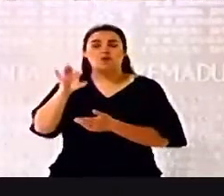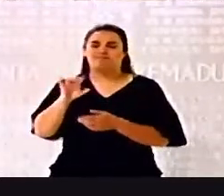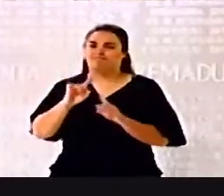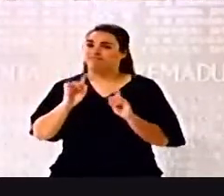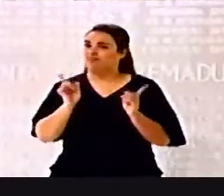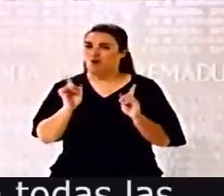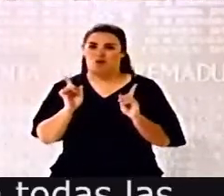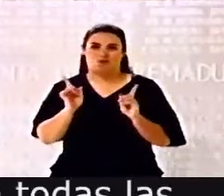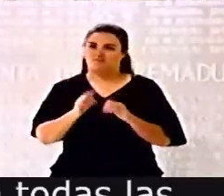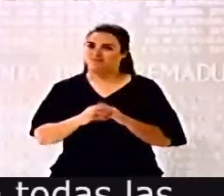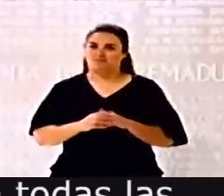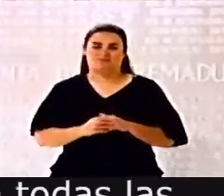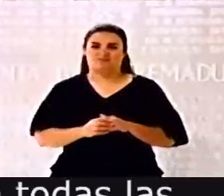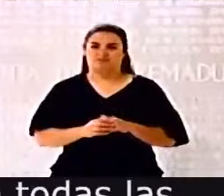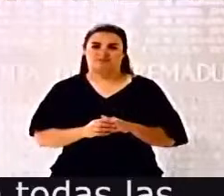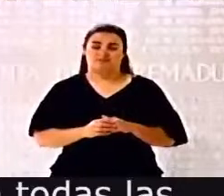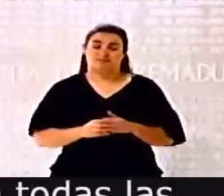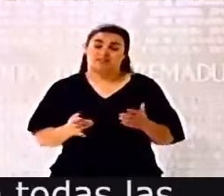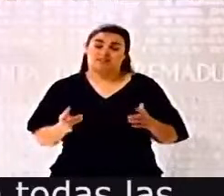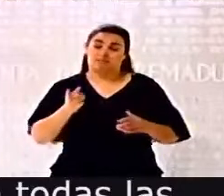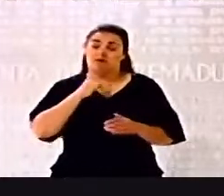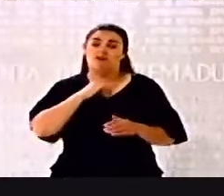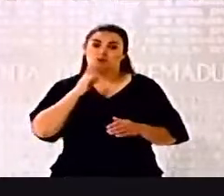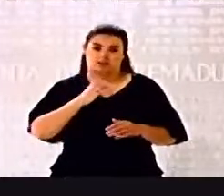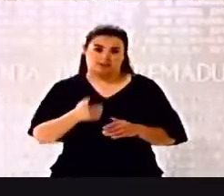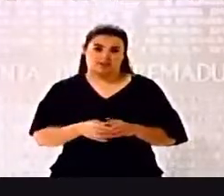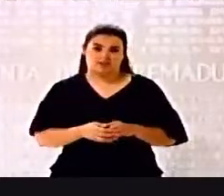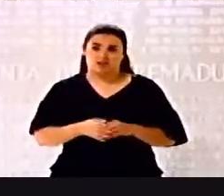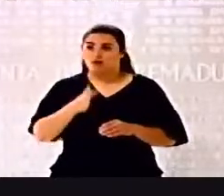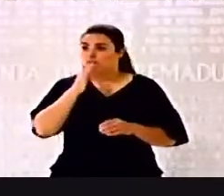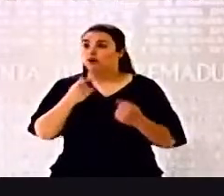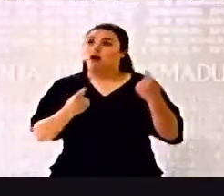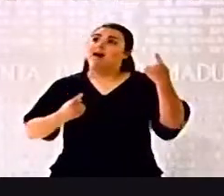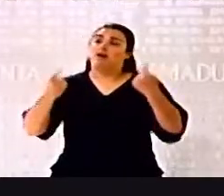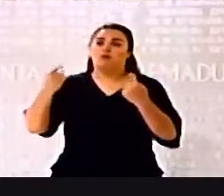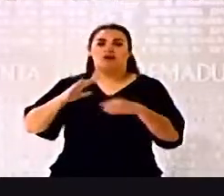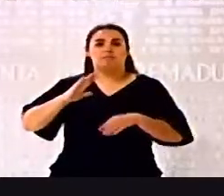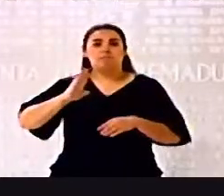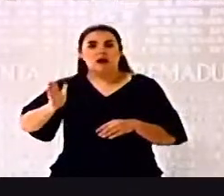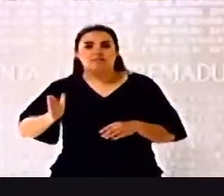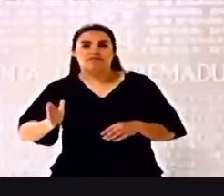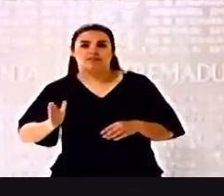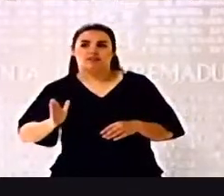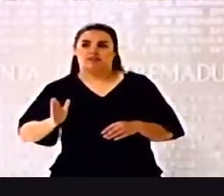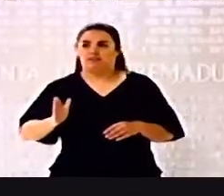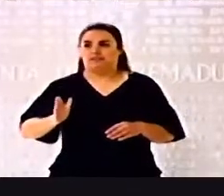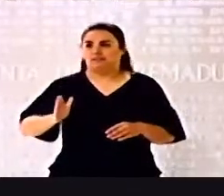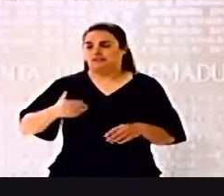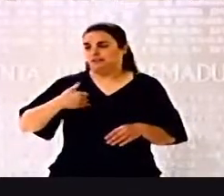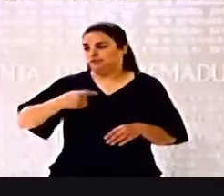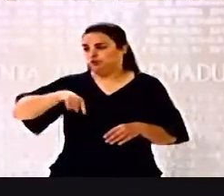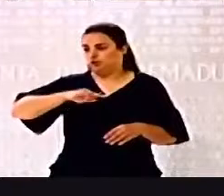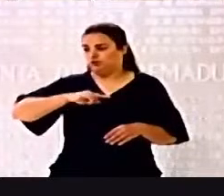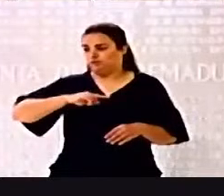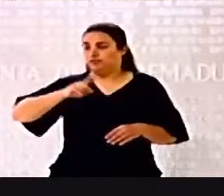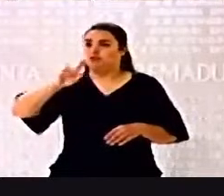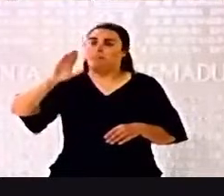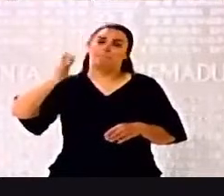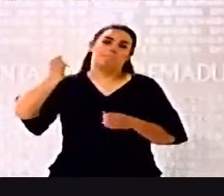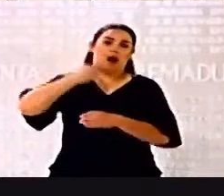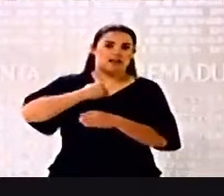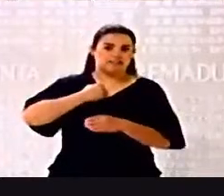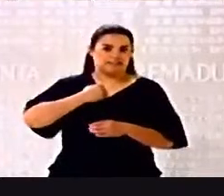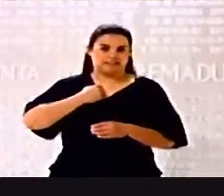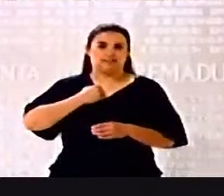autónomas. Por desgracia, porque algunas han estado más afectadas que hemos estado nosotros